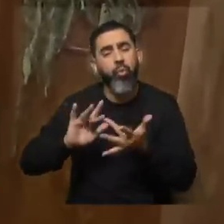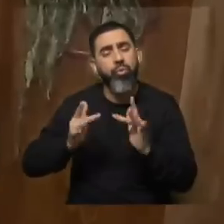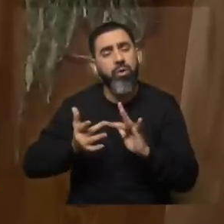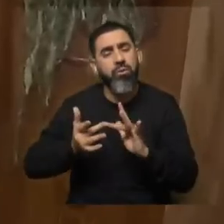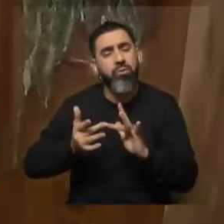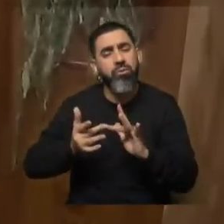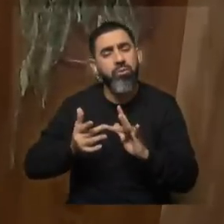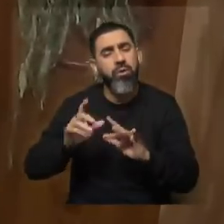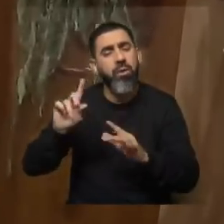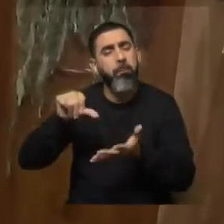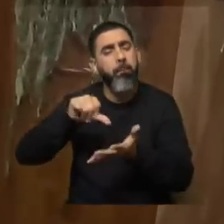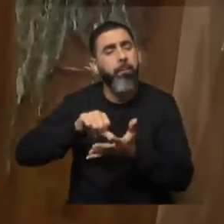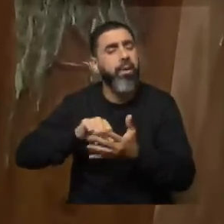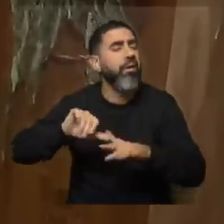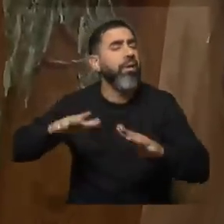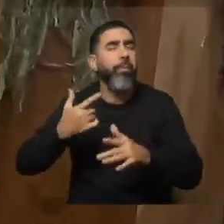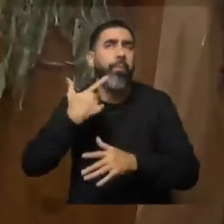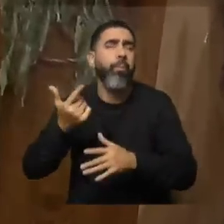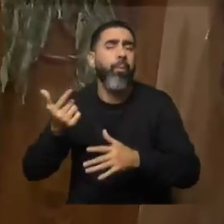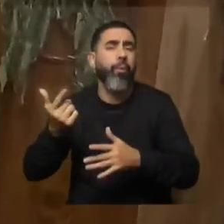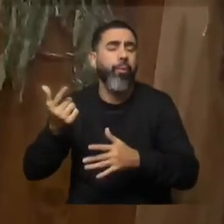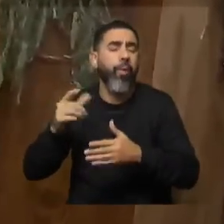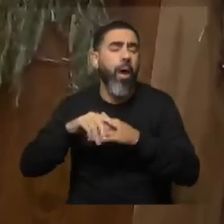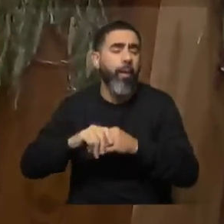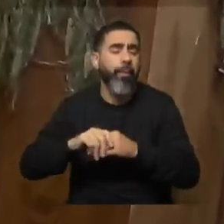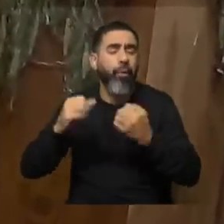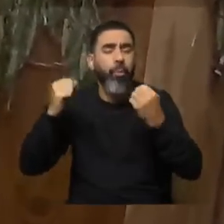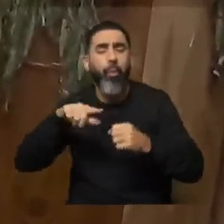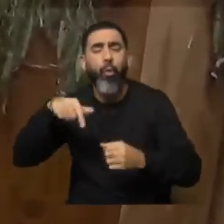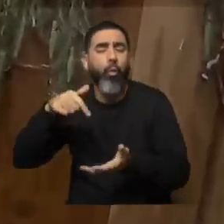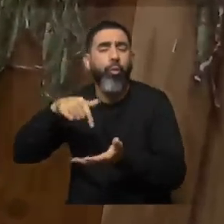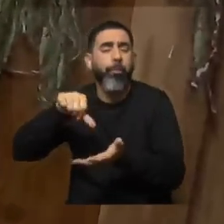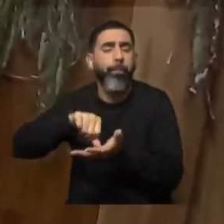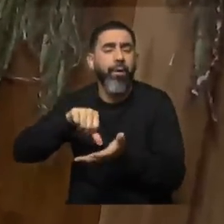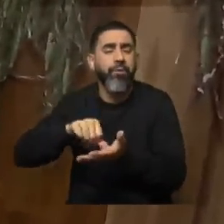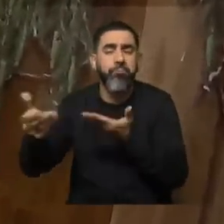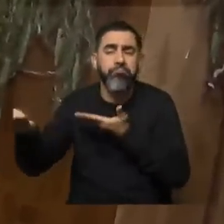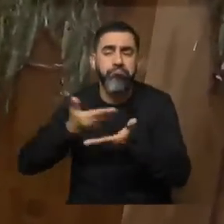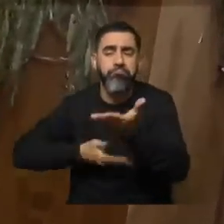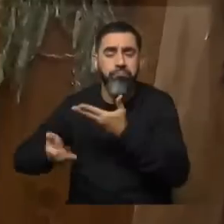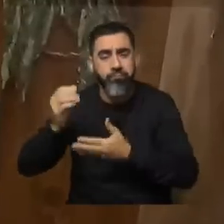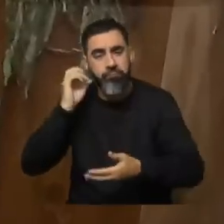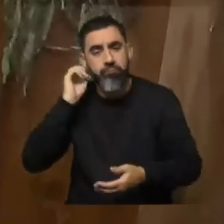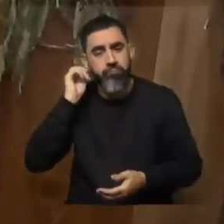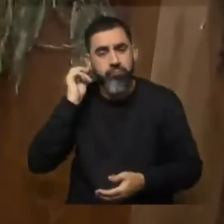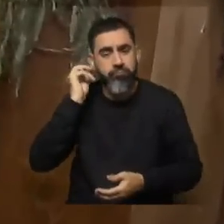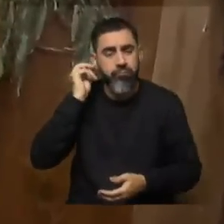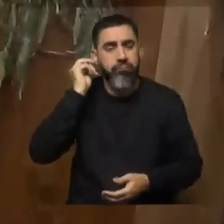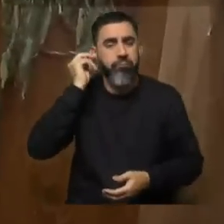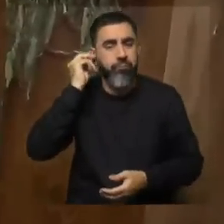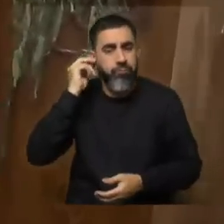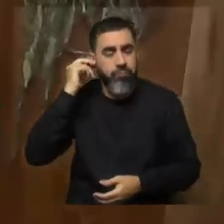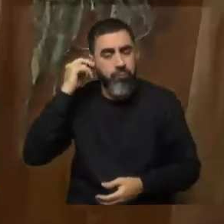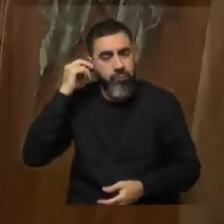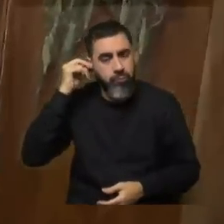De qué país por ejemplo de qué de qué deportista De qué país para intercambiar después Bueno